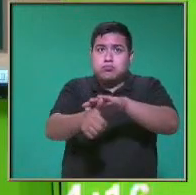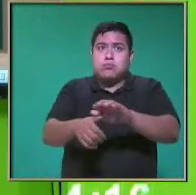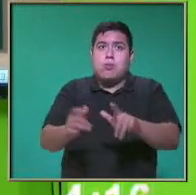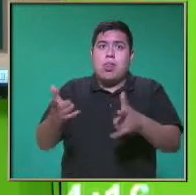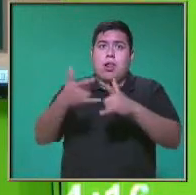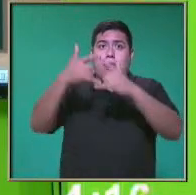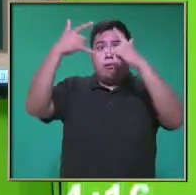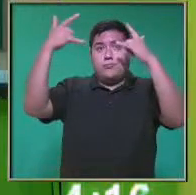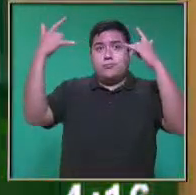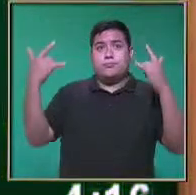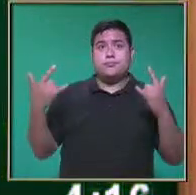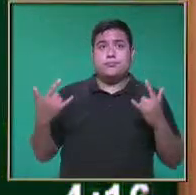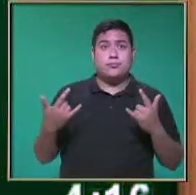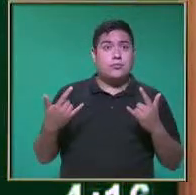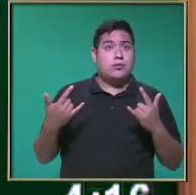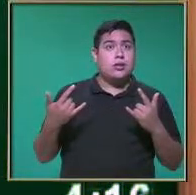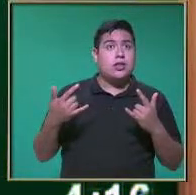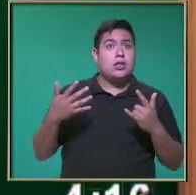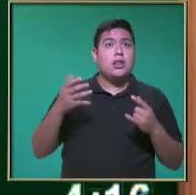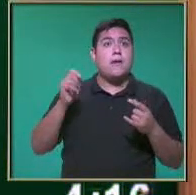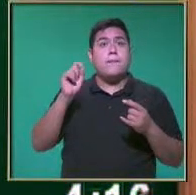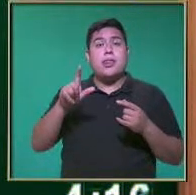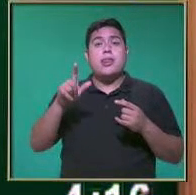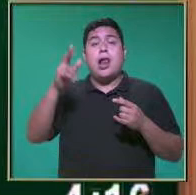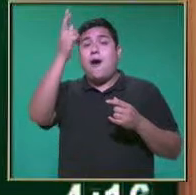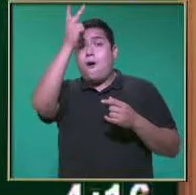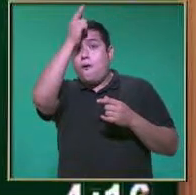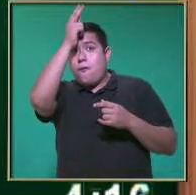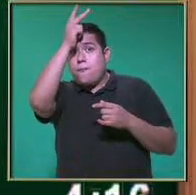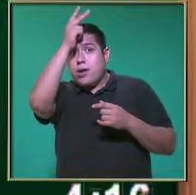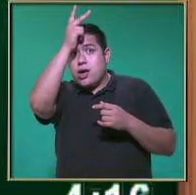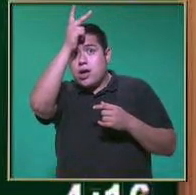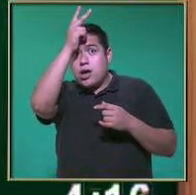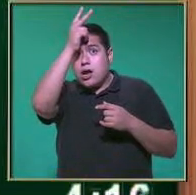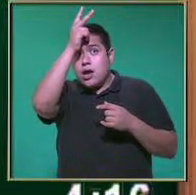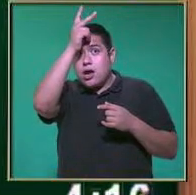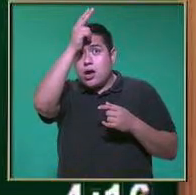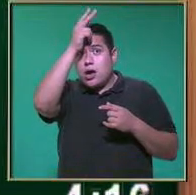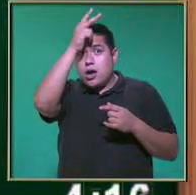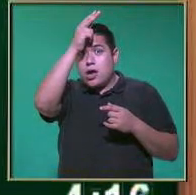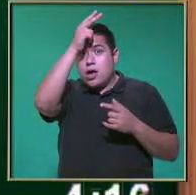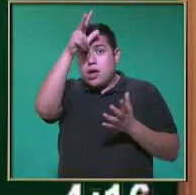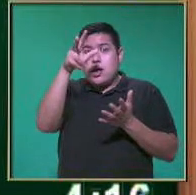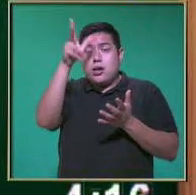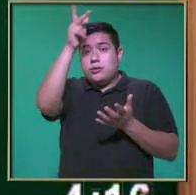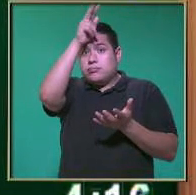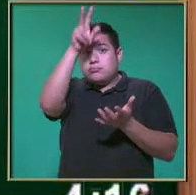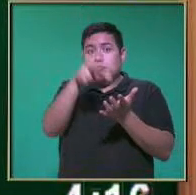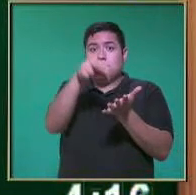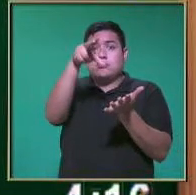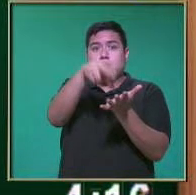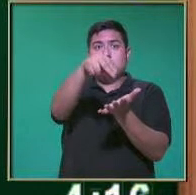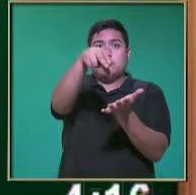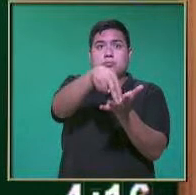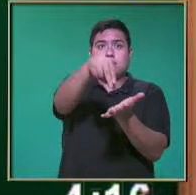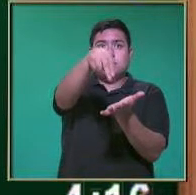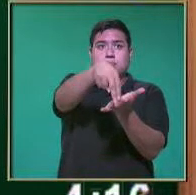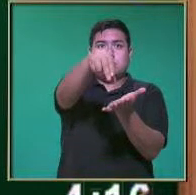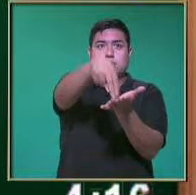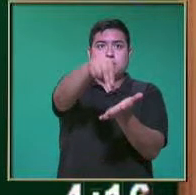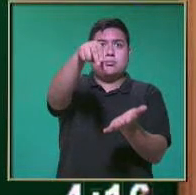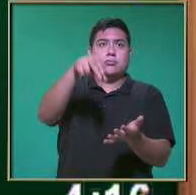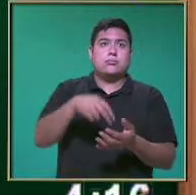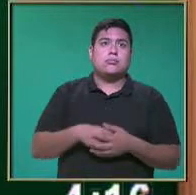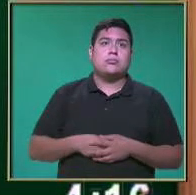ant and the grasshopper. Tenemos también a la hormiga y el saltamontes. Then we have